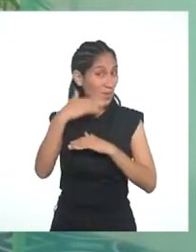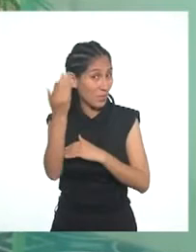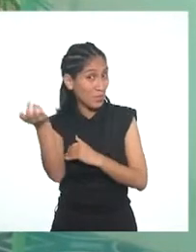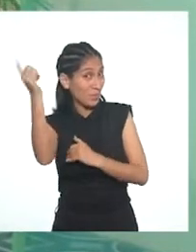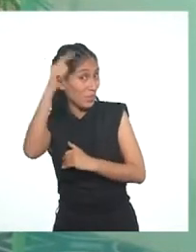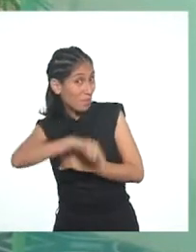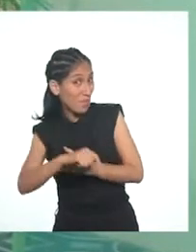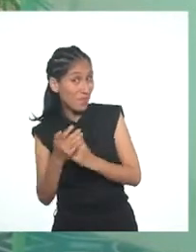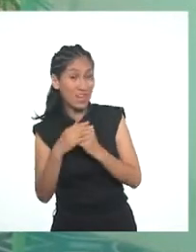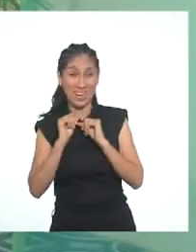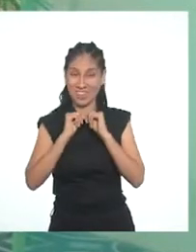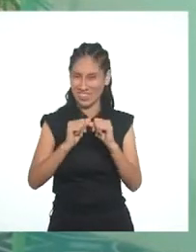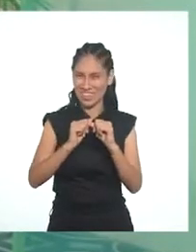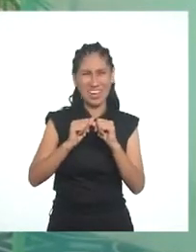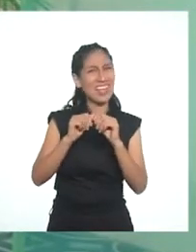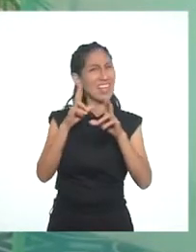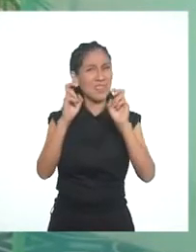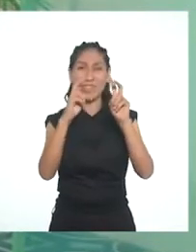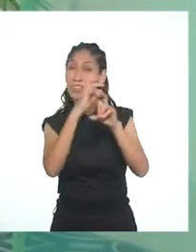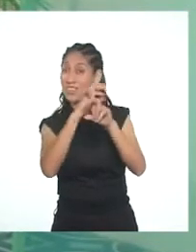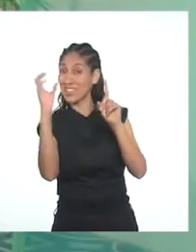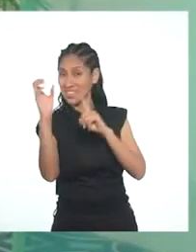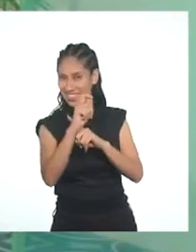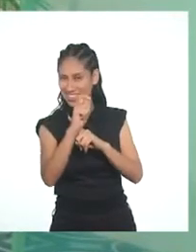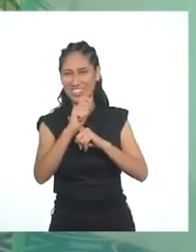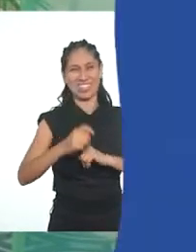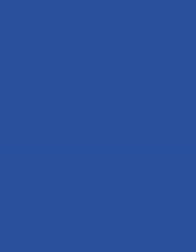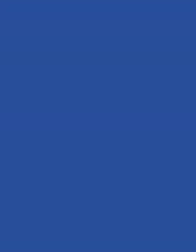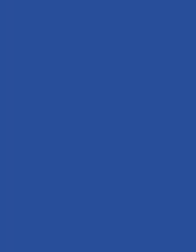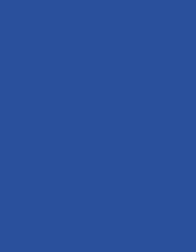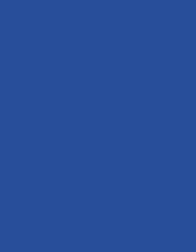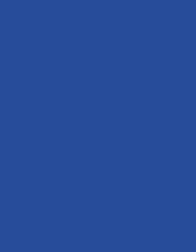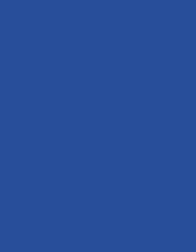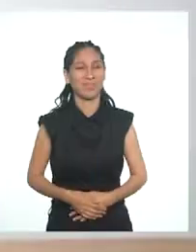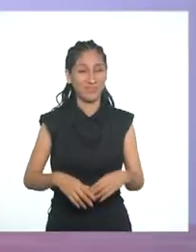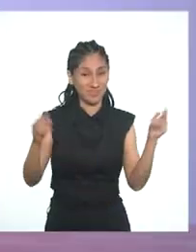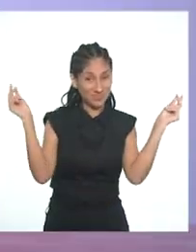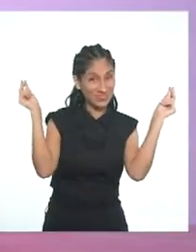De acuerdo. Y luego regresamos para hablar de ciencia y tecnología.